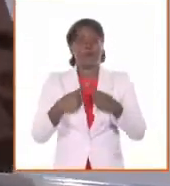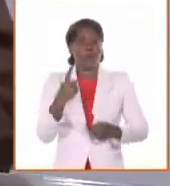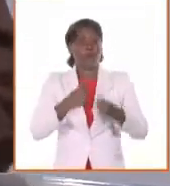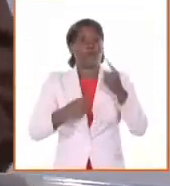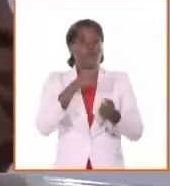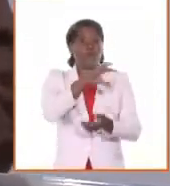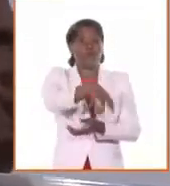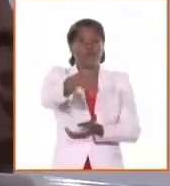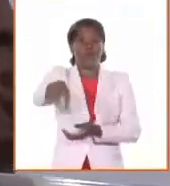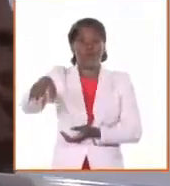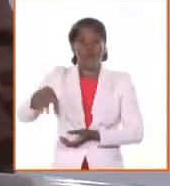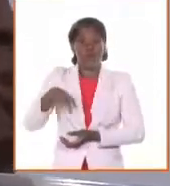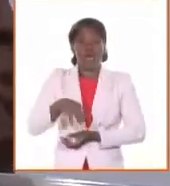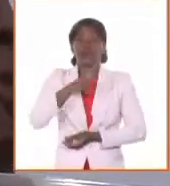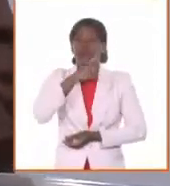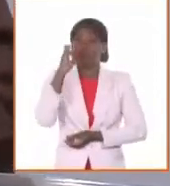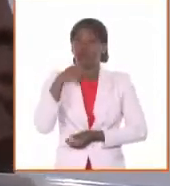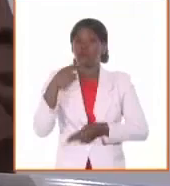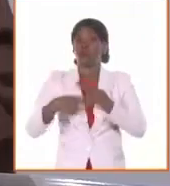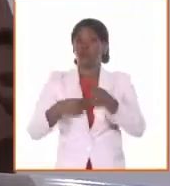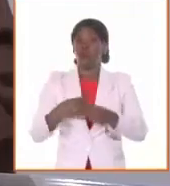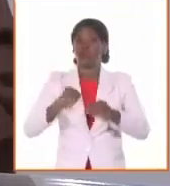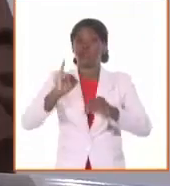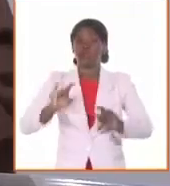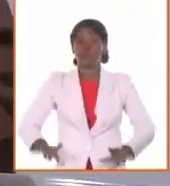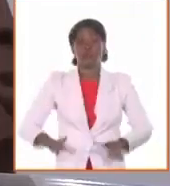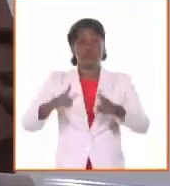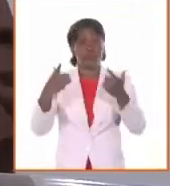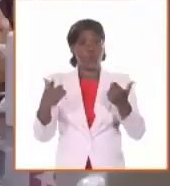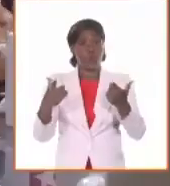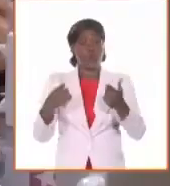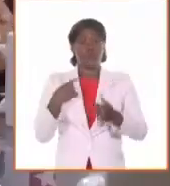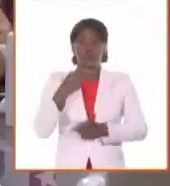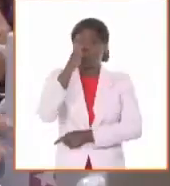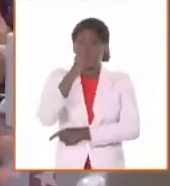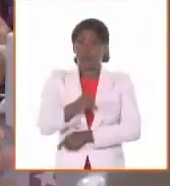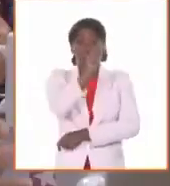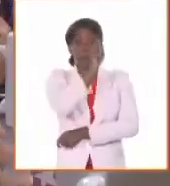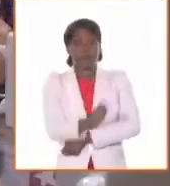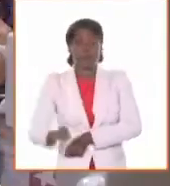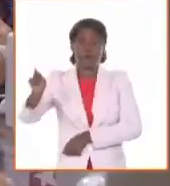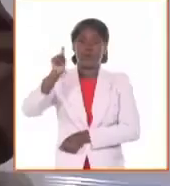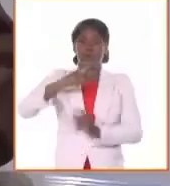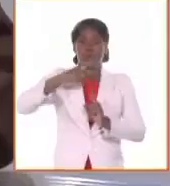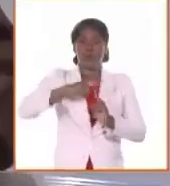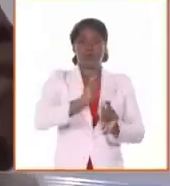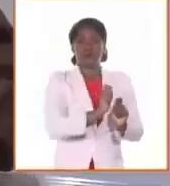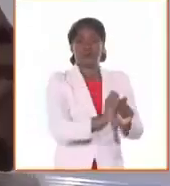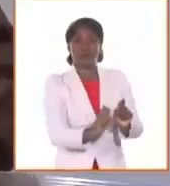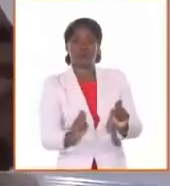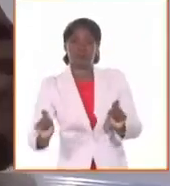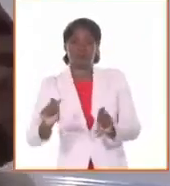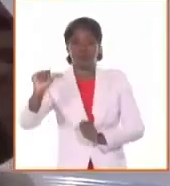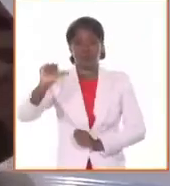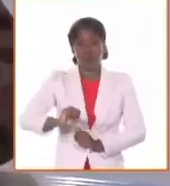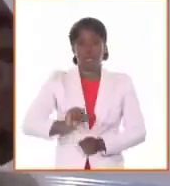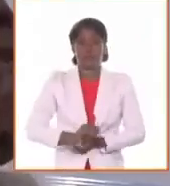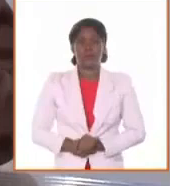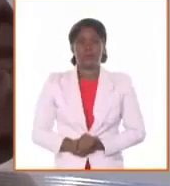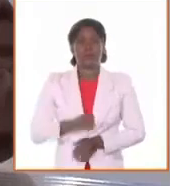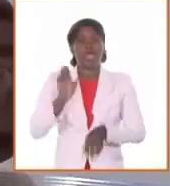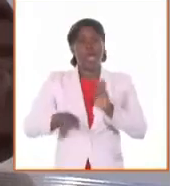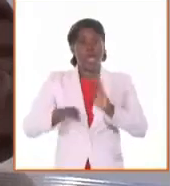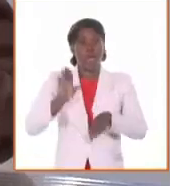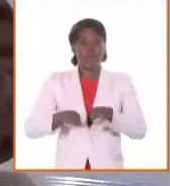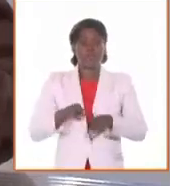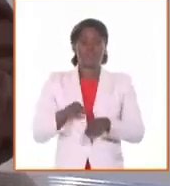que nos dice que se deben crear equipos de trabajo eso lo tenemos en algunas provincias existen algunos lugares exactamente hay horarios extendidos se